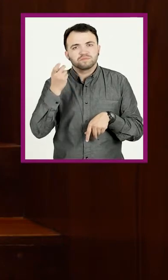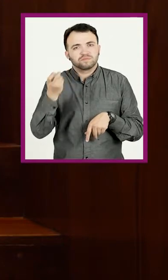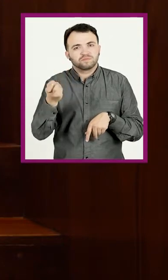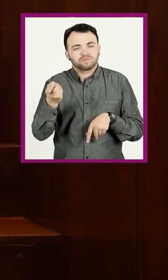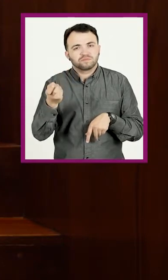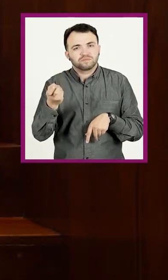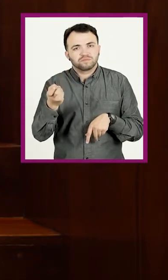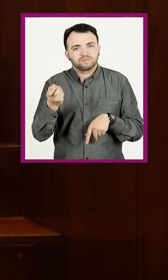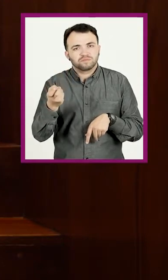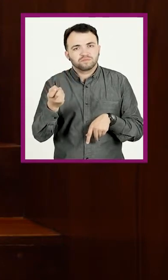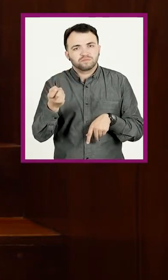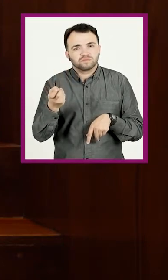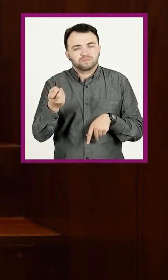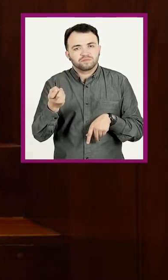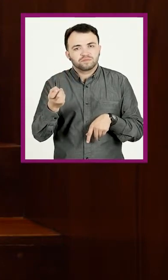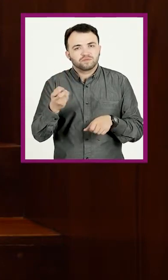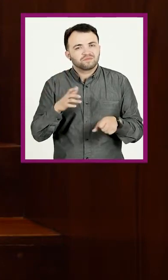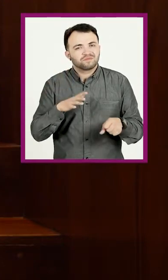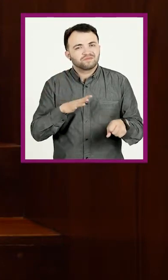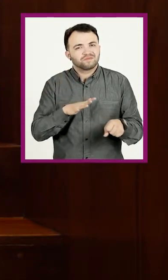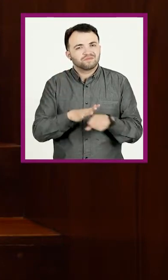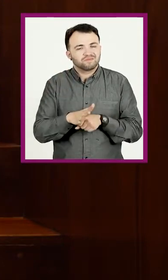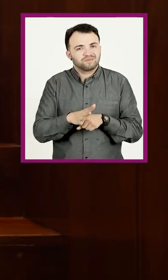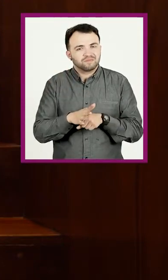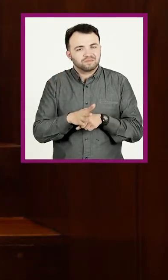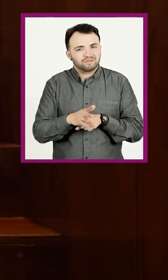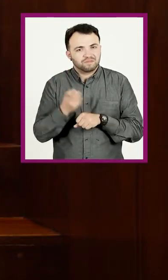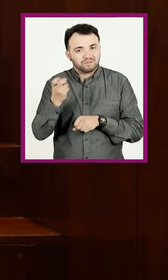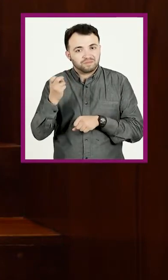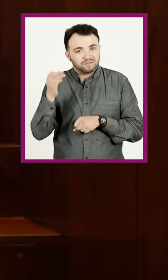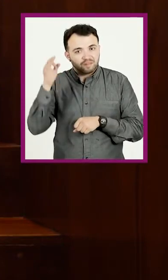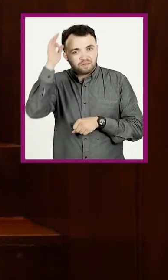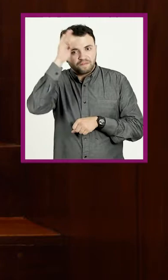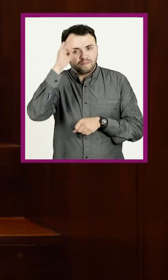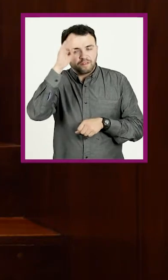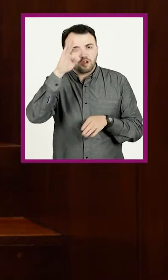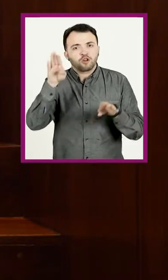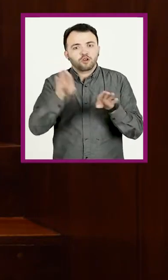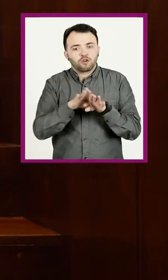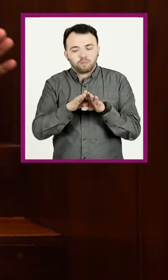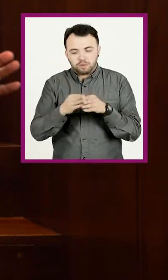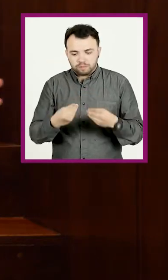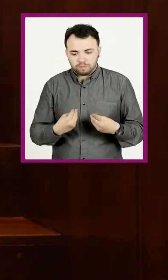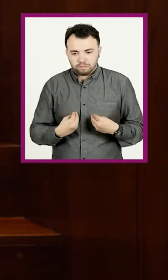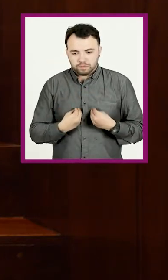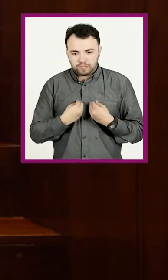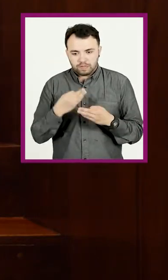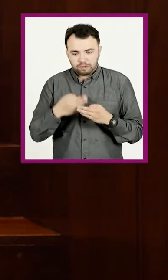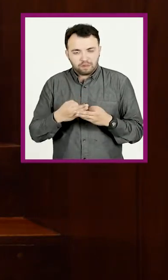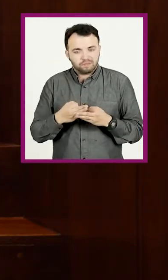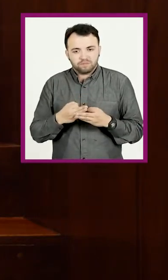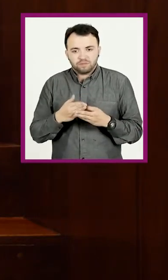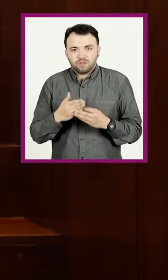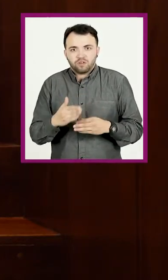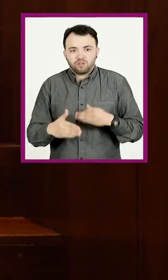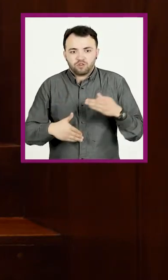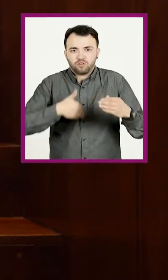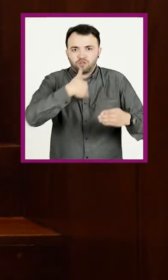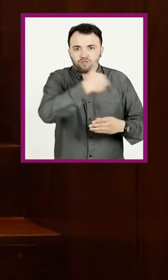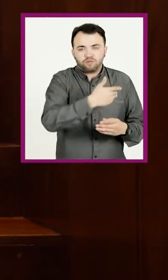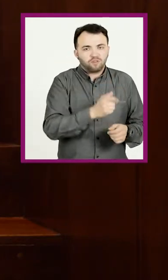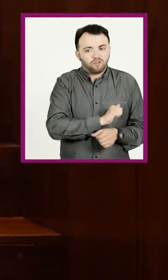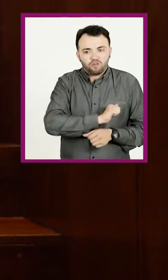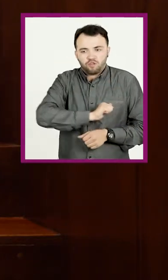en virtud de la cual o a consecuencia de la cual este filósofo pasó a otro plano de la vida, que nosotros un